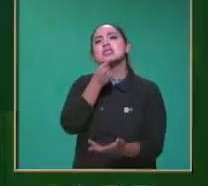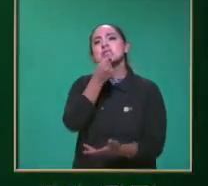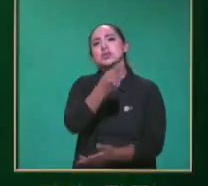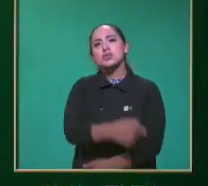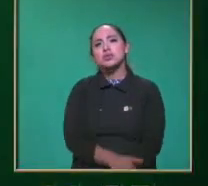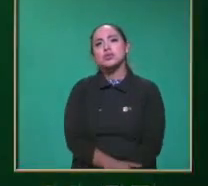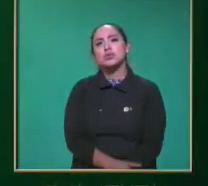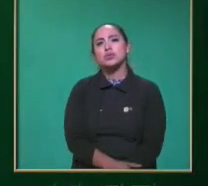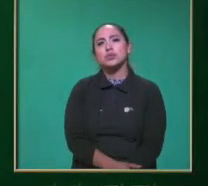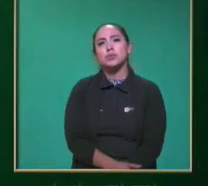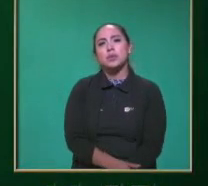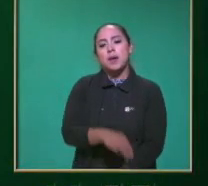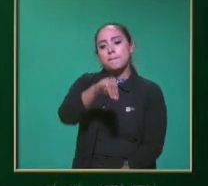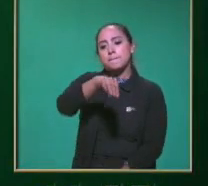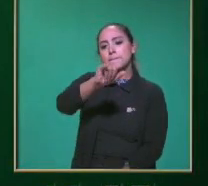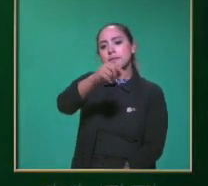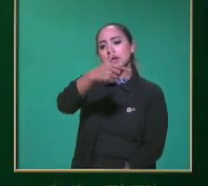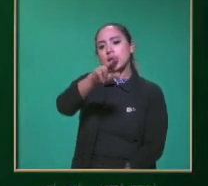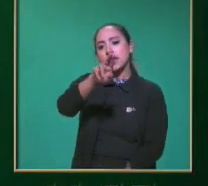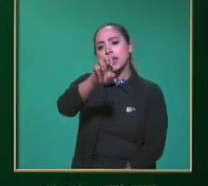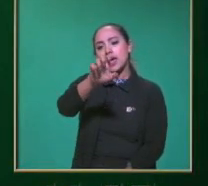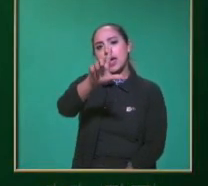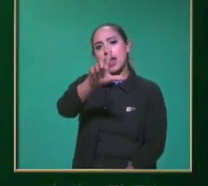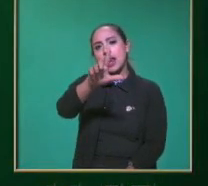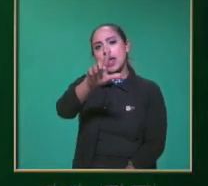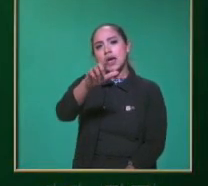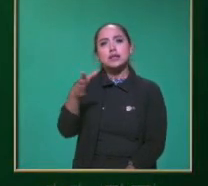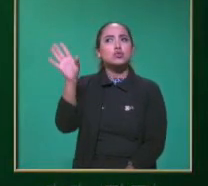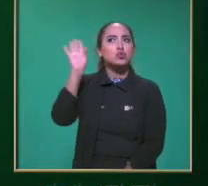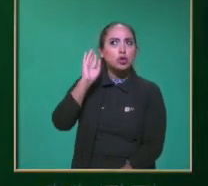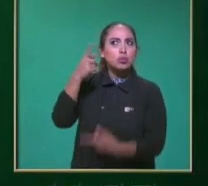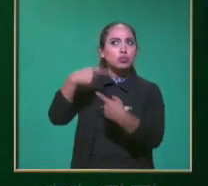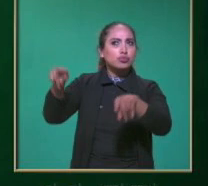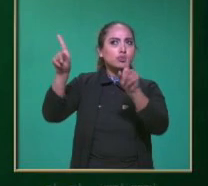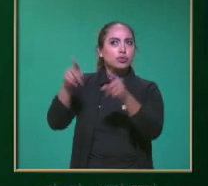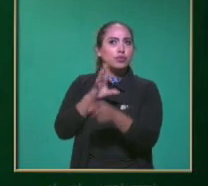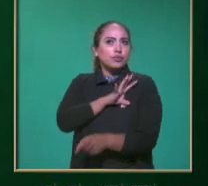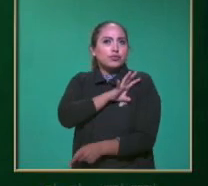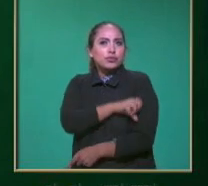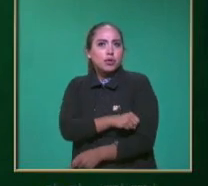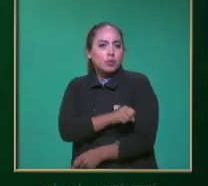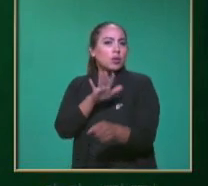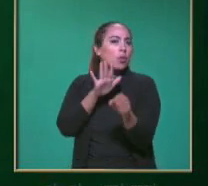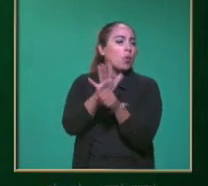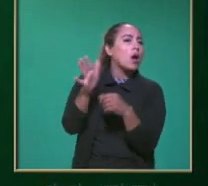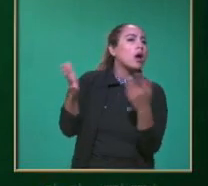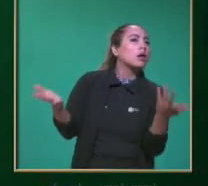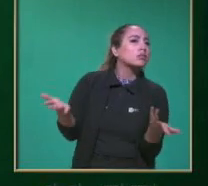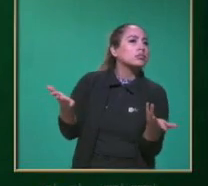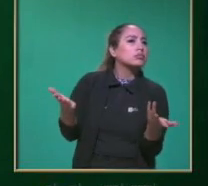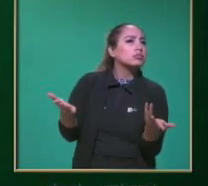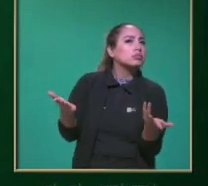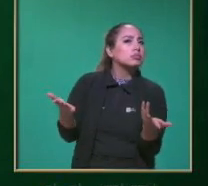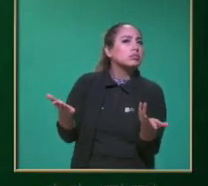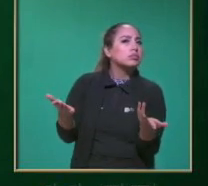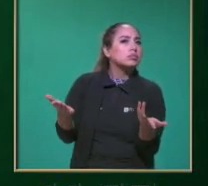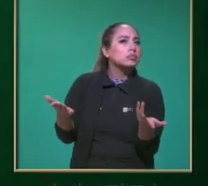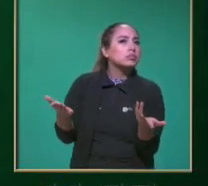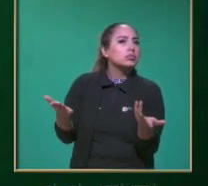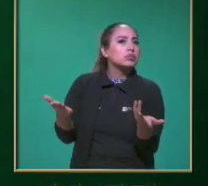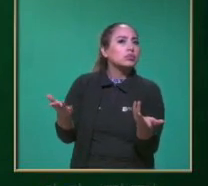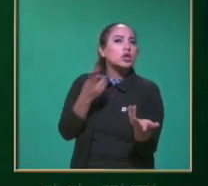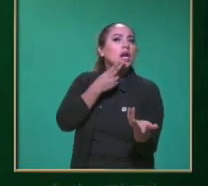haciendo Miguel? Miguel está escuchando su música favorita. ¿Qué sentido está utilizando cuando escuches la música favorita?